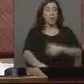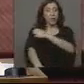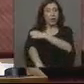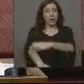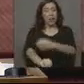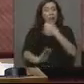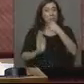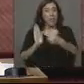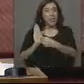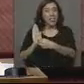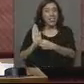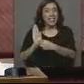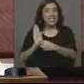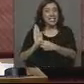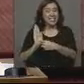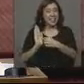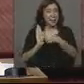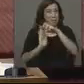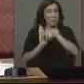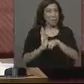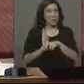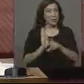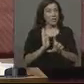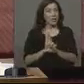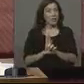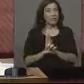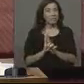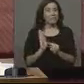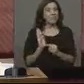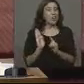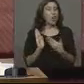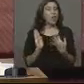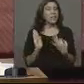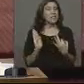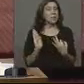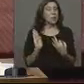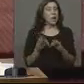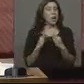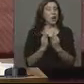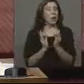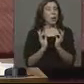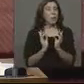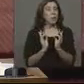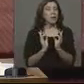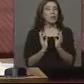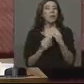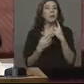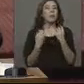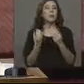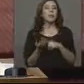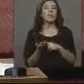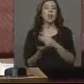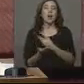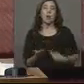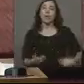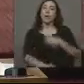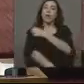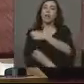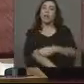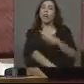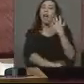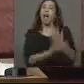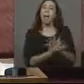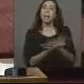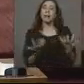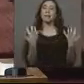como está planteado hoy en el proyecto de ley no entrega certeza alguna en cuanto a que efectivamente los gobiernos regionales contarán con